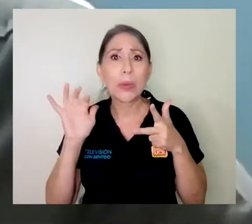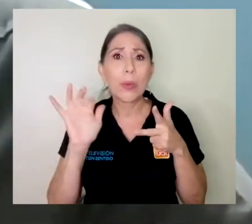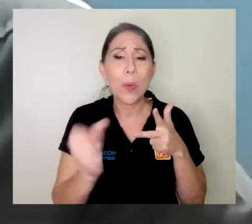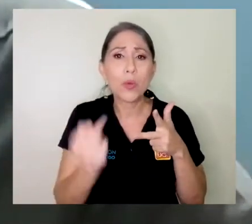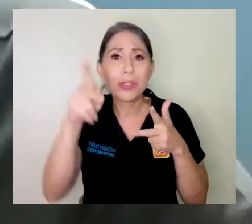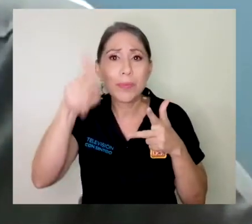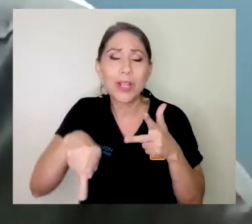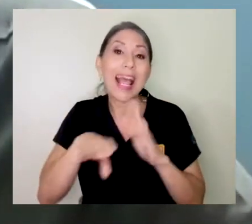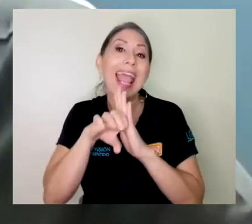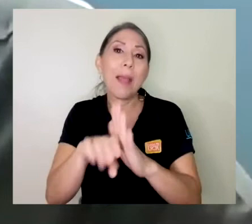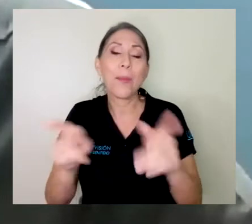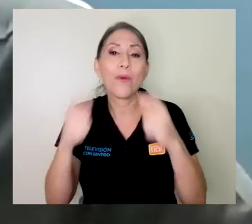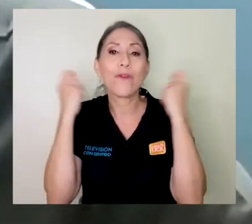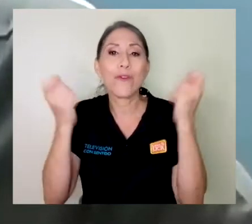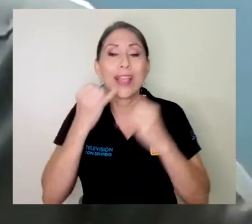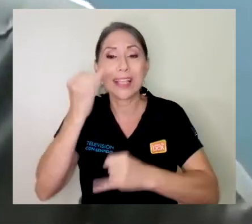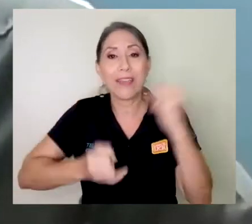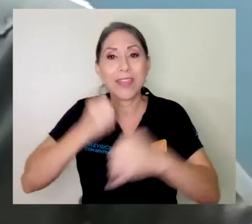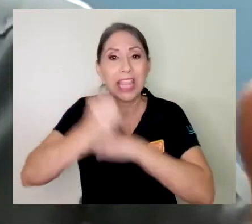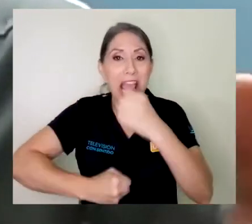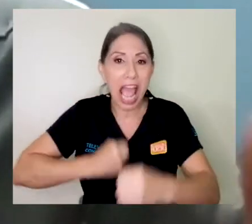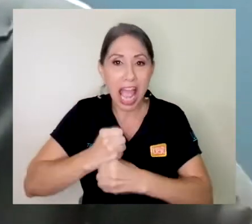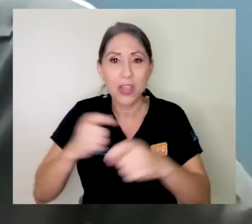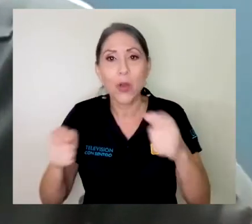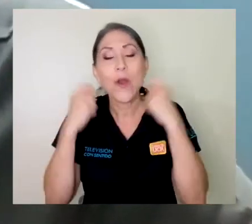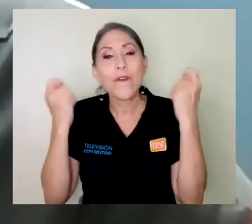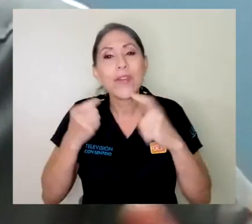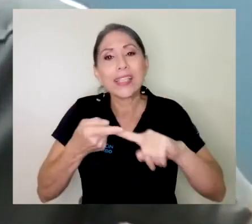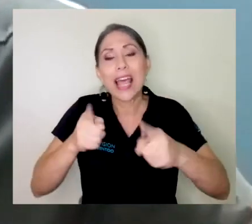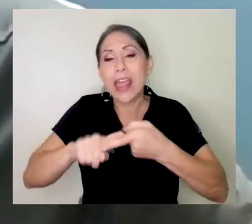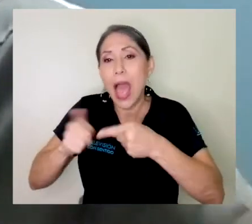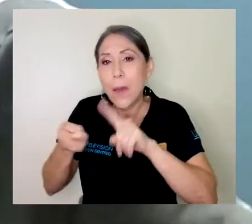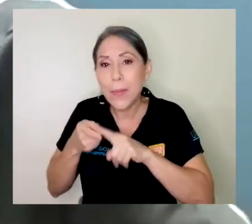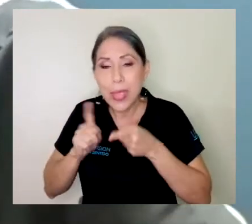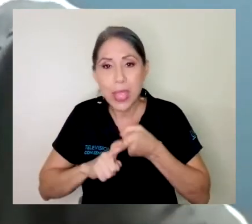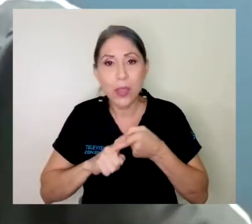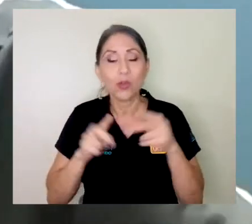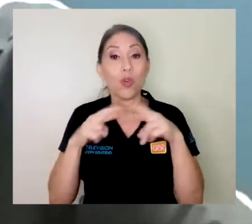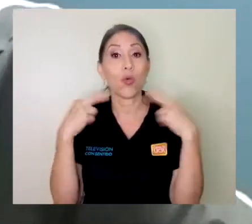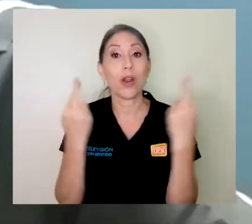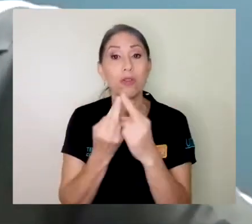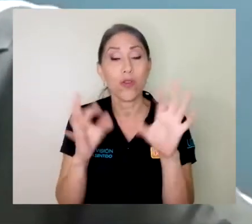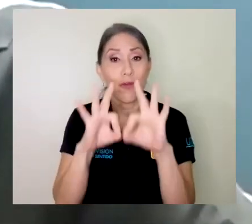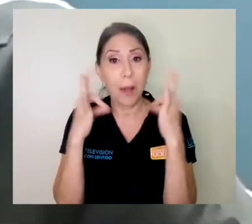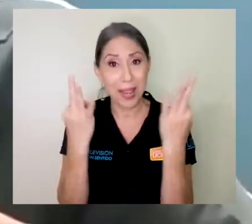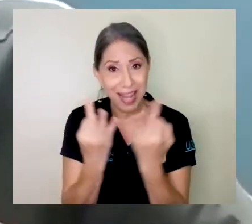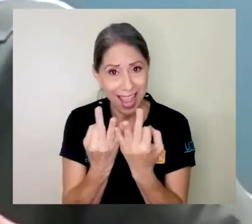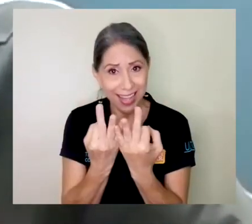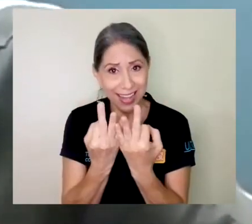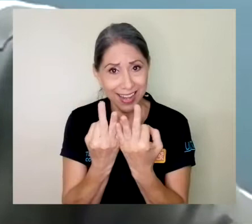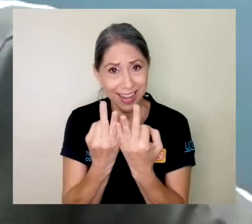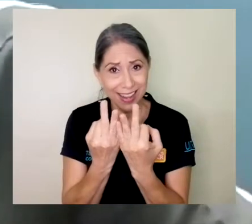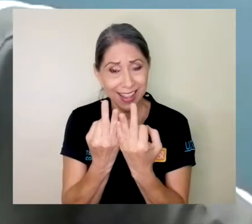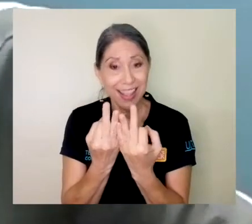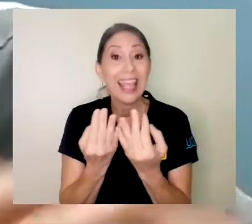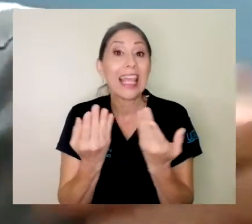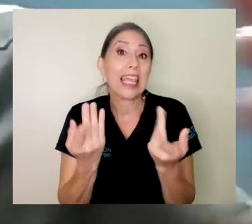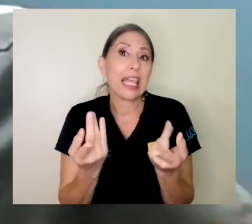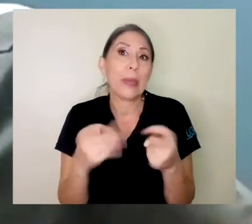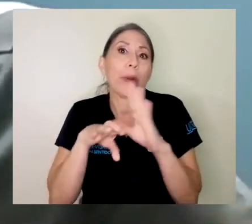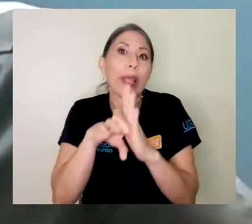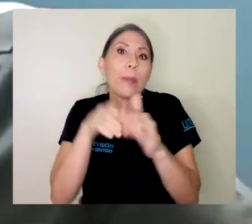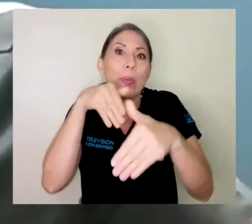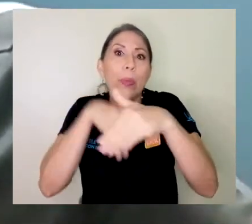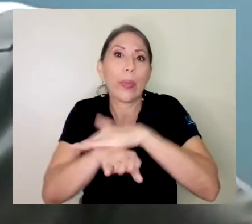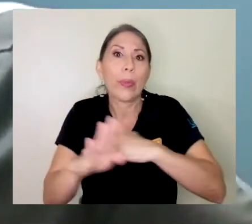una fiesta de fin de año, una fiesta de amigos, una reunión familiar, y aparte de eso lo hacemos en